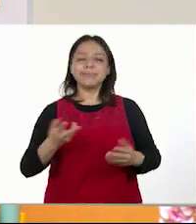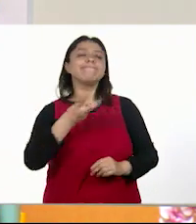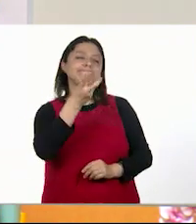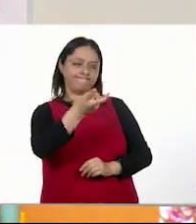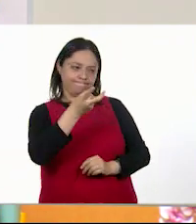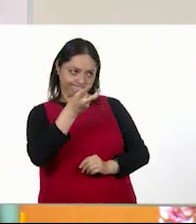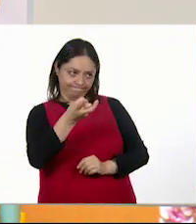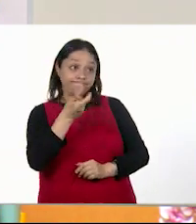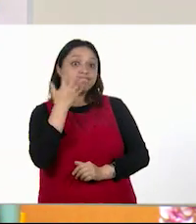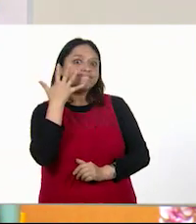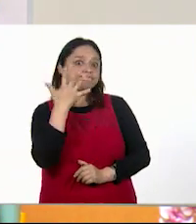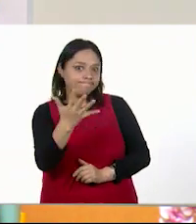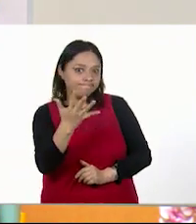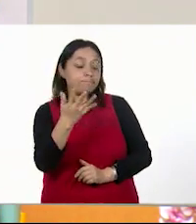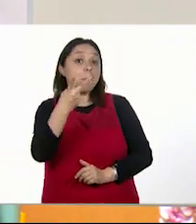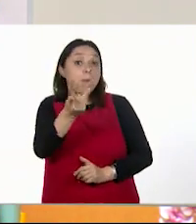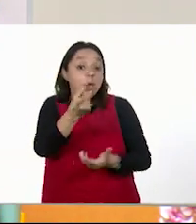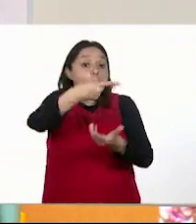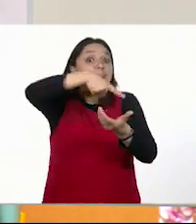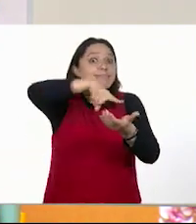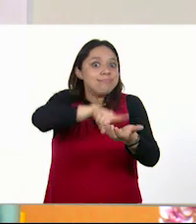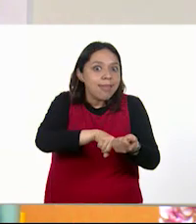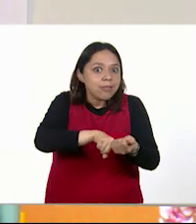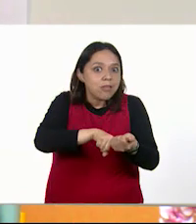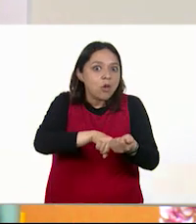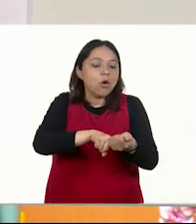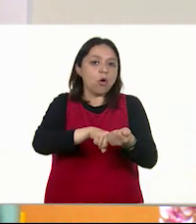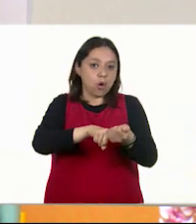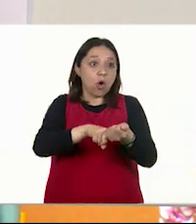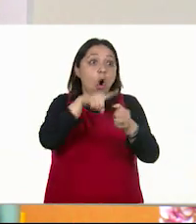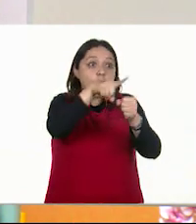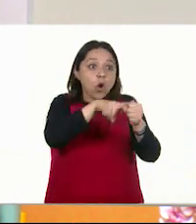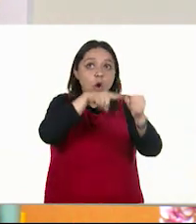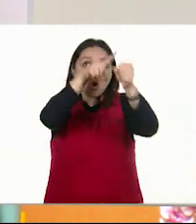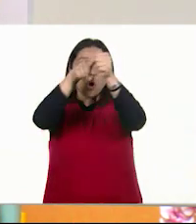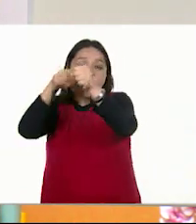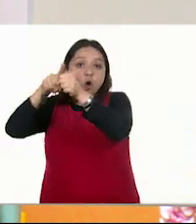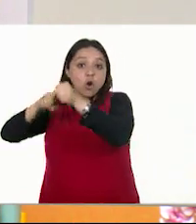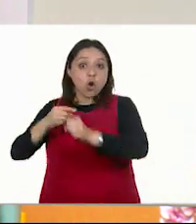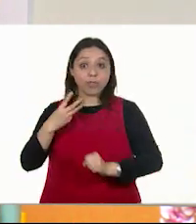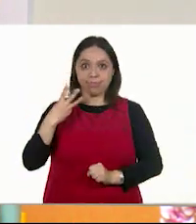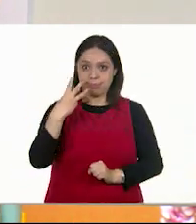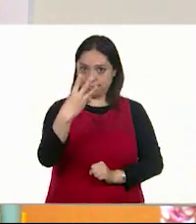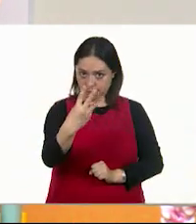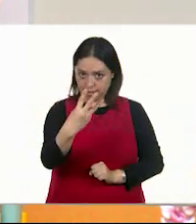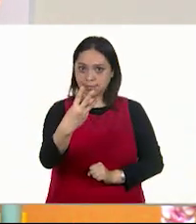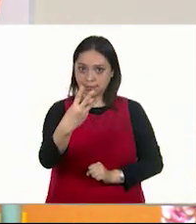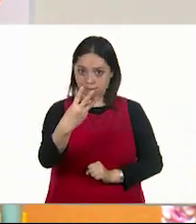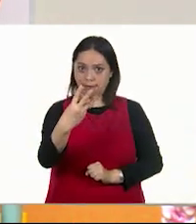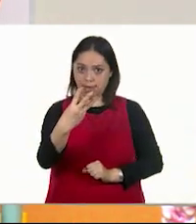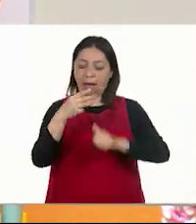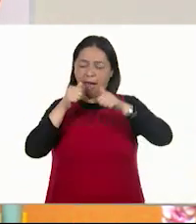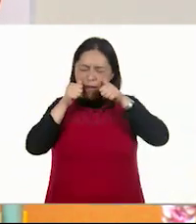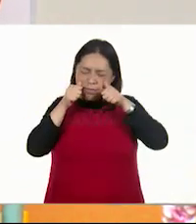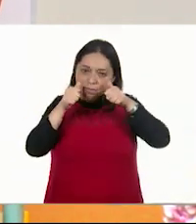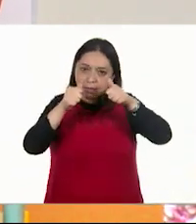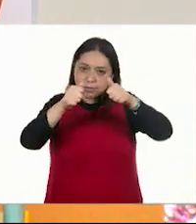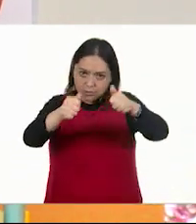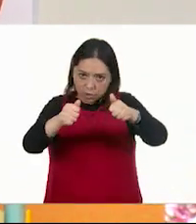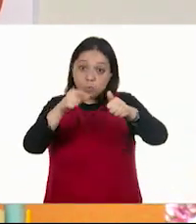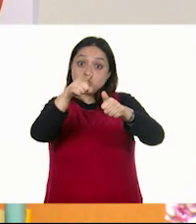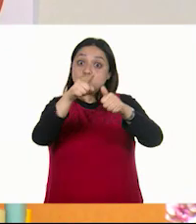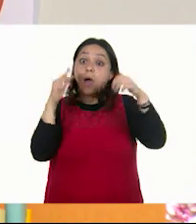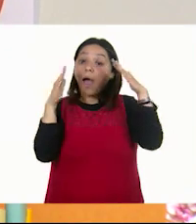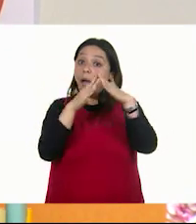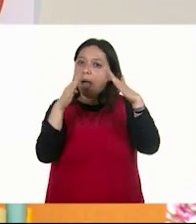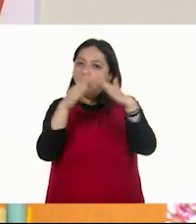pero en realidad solo son tres grupos, porque dijimos que por color son tres grupos. grupos. Bien, vamos a prestar atención para que ustedes en casa lo